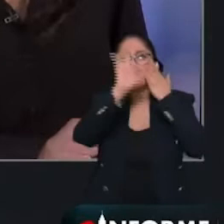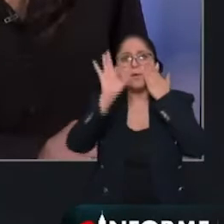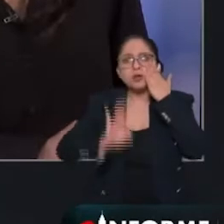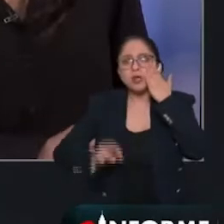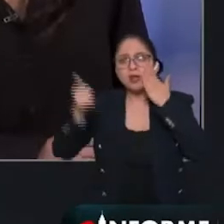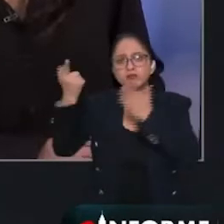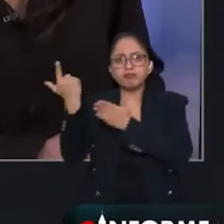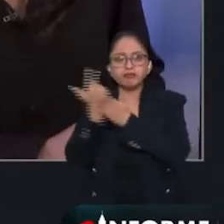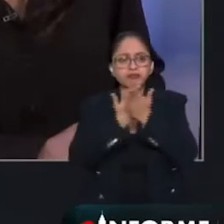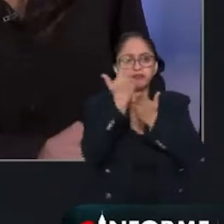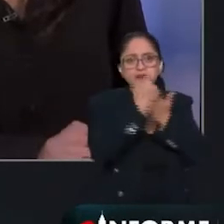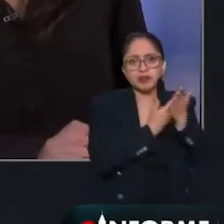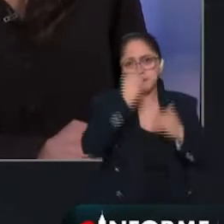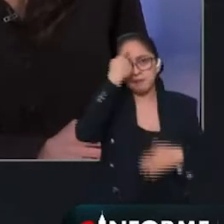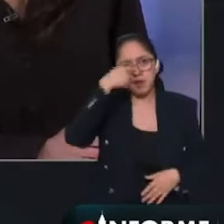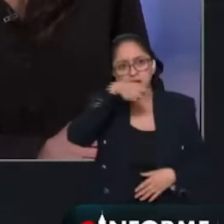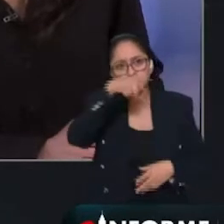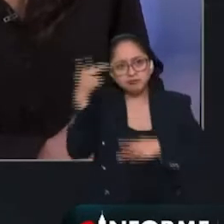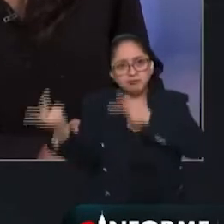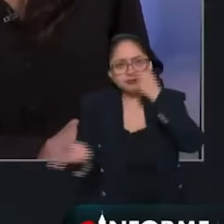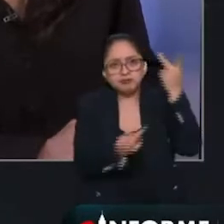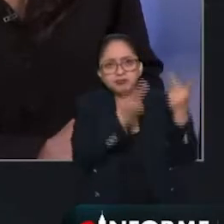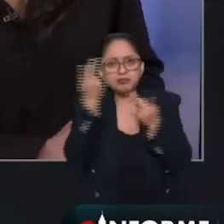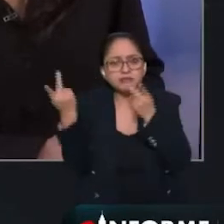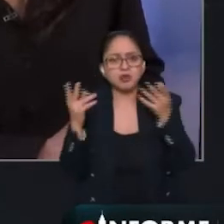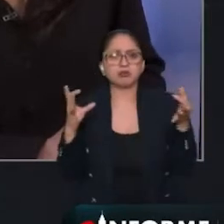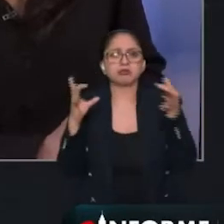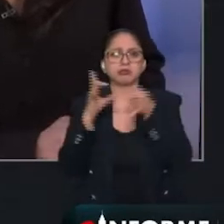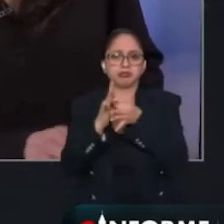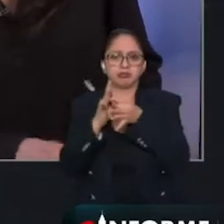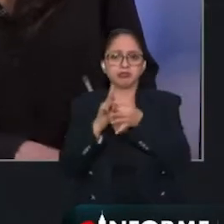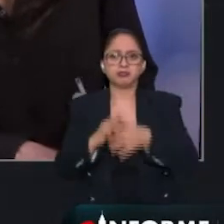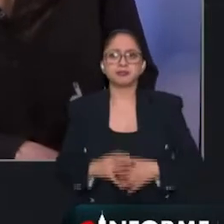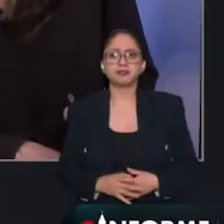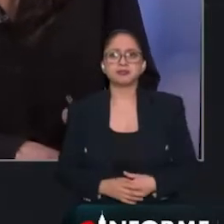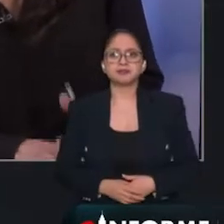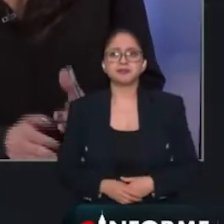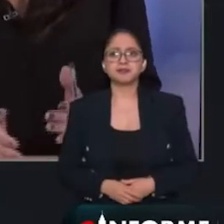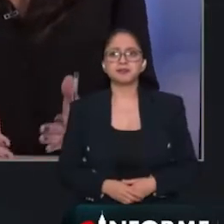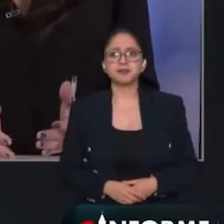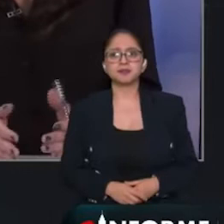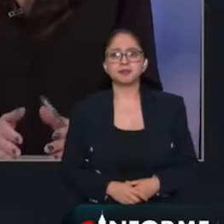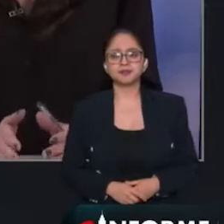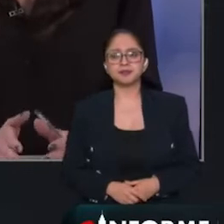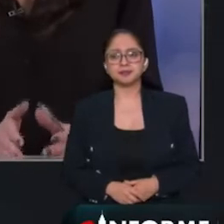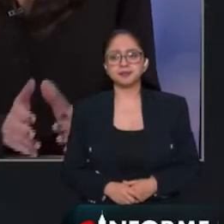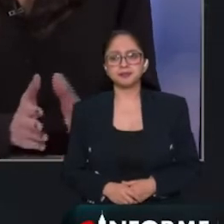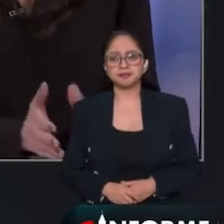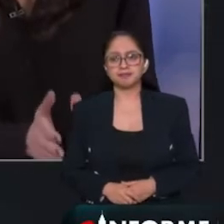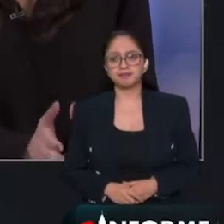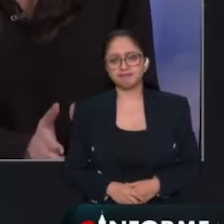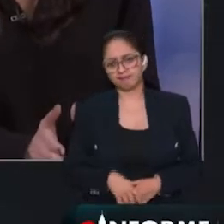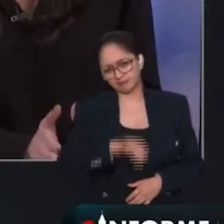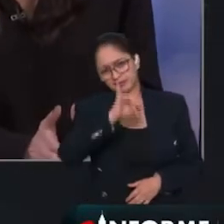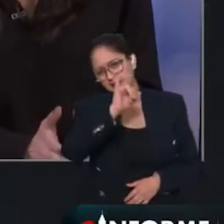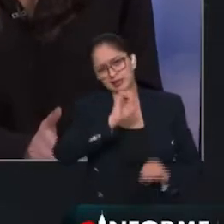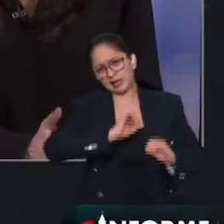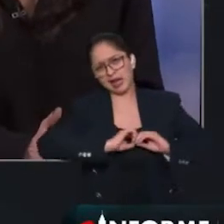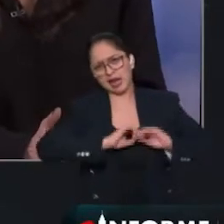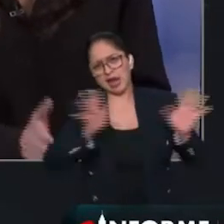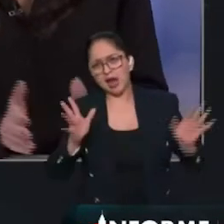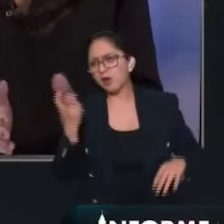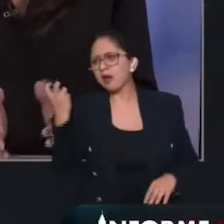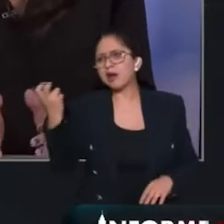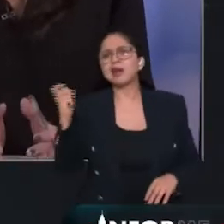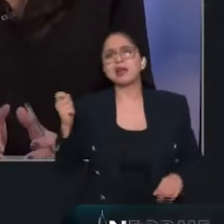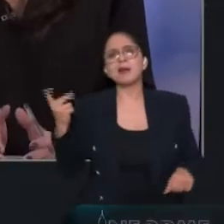se necesita para que esta consulta tenga un carácter vinculatorio. Sí, justamente a eso nos referíamos, ¿no? O sea, está esto que está sucediendo